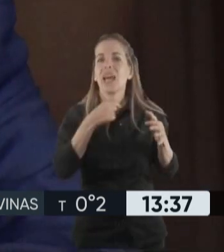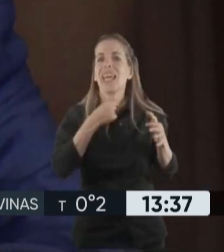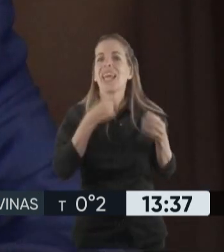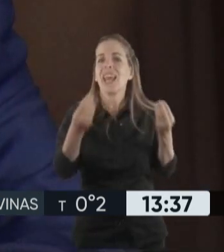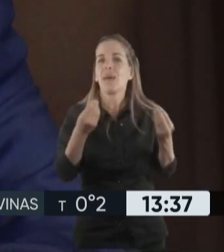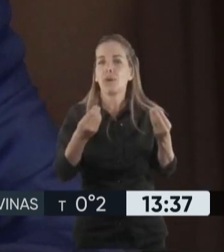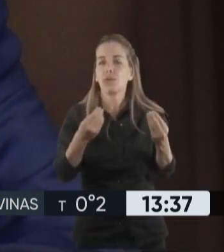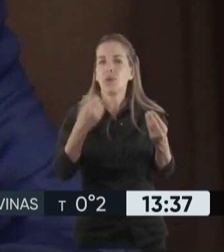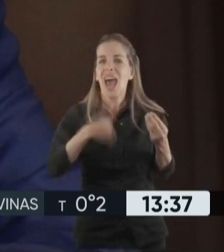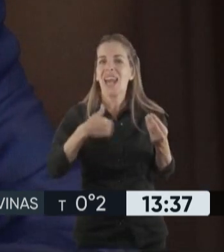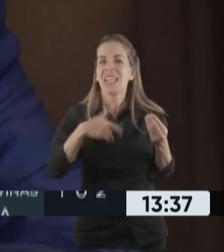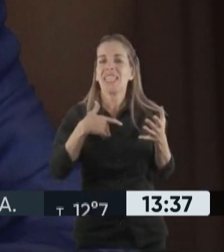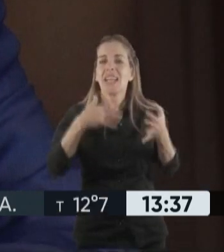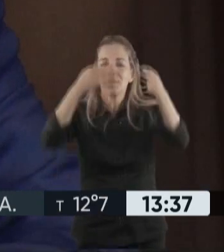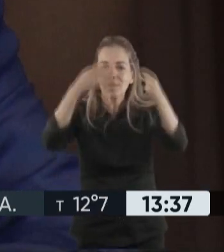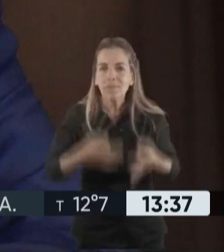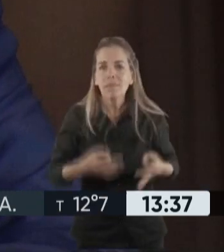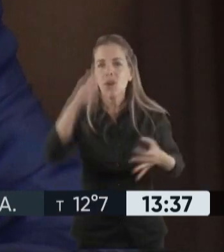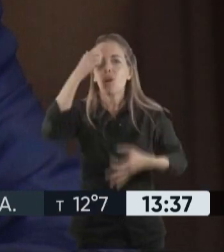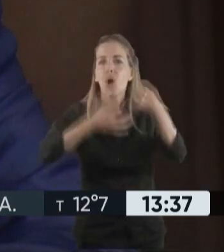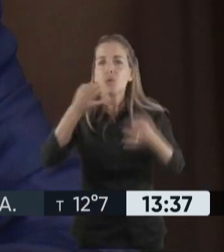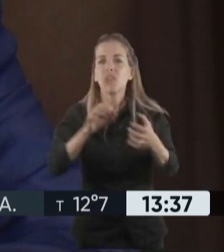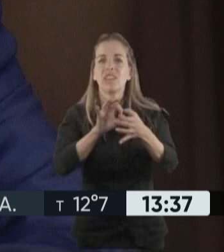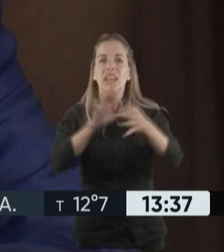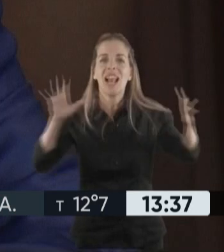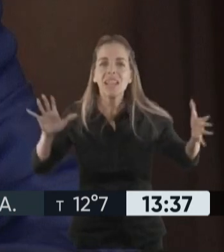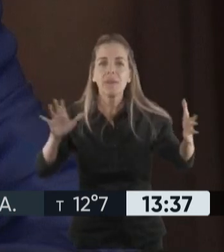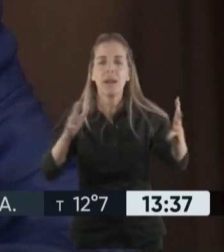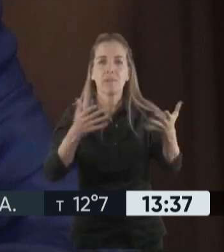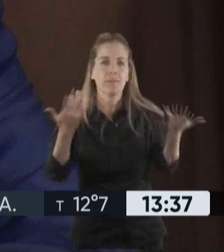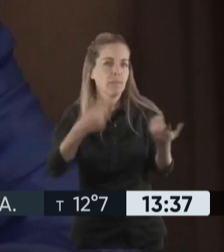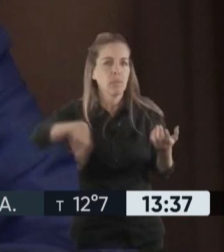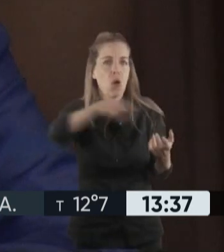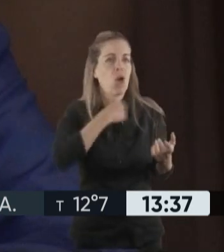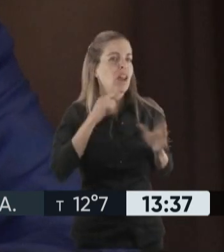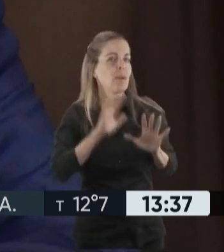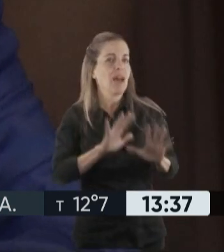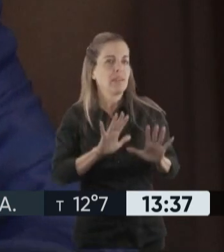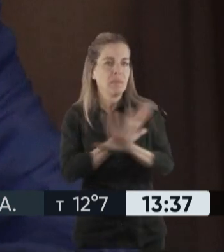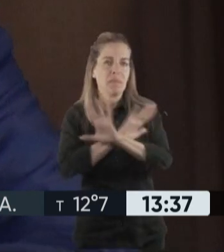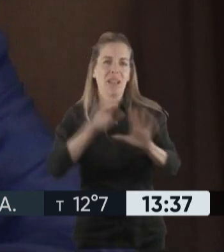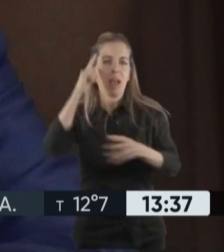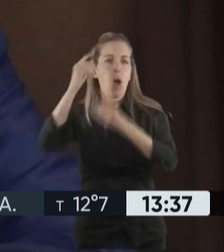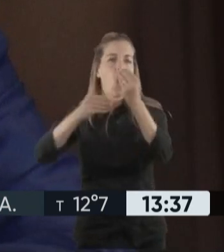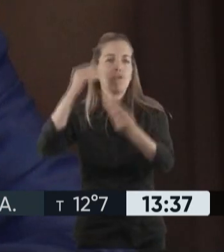Argentina justa, libre y soberana. Todos queremos lo mismo. y que no nos confundan más.